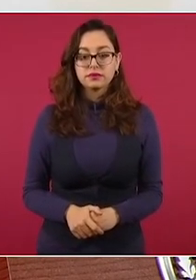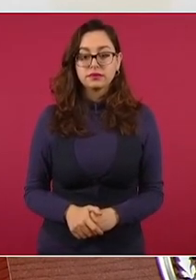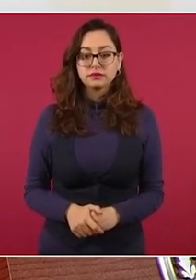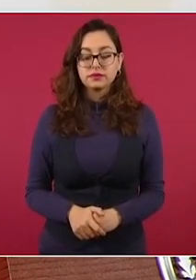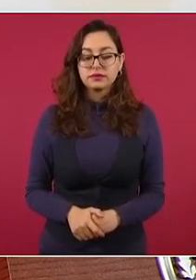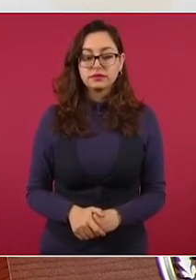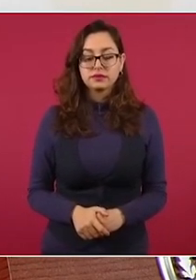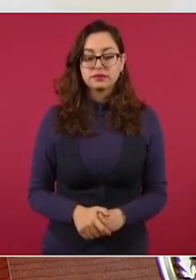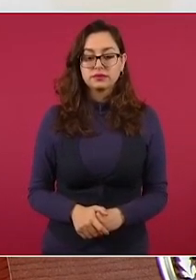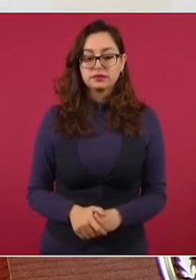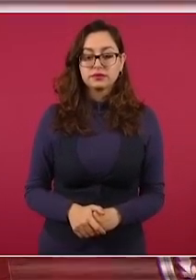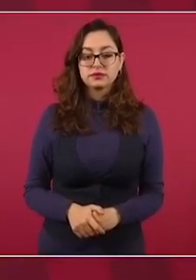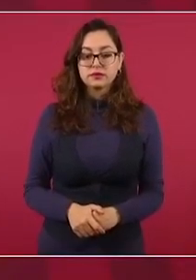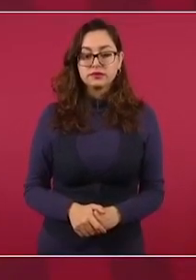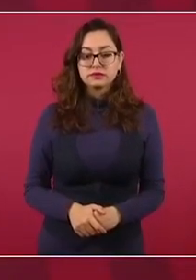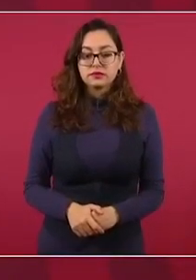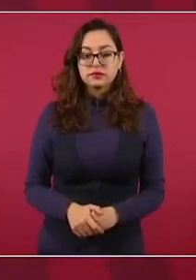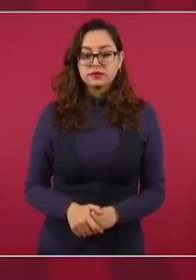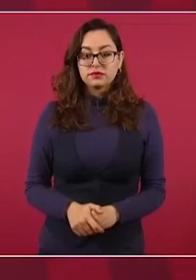Porque nada más vemos, ¿no?,